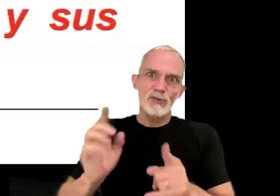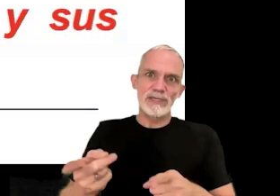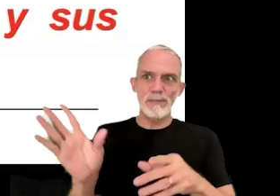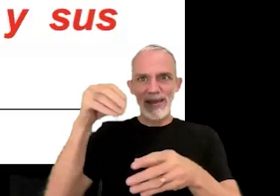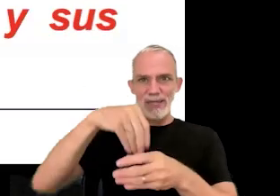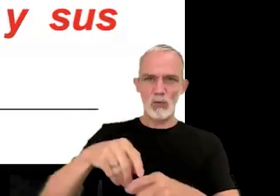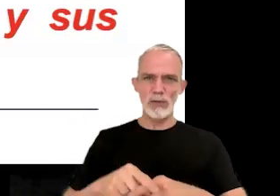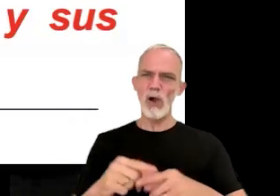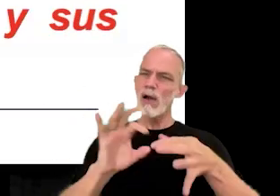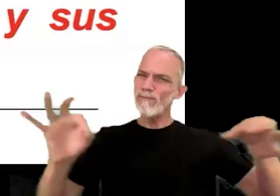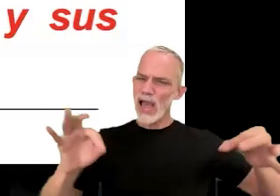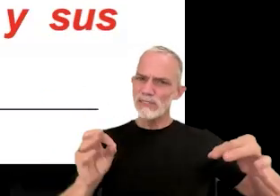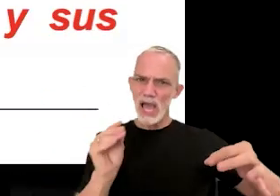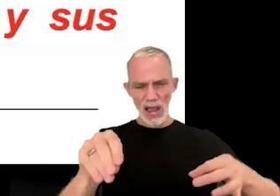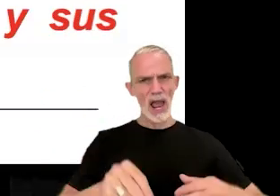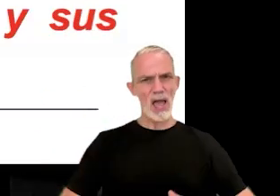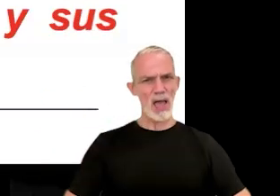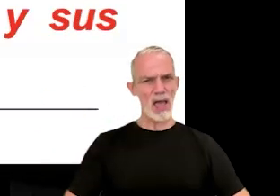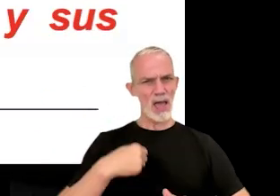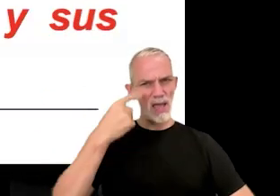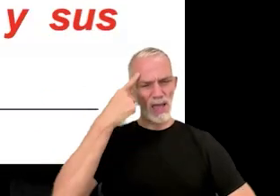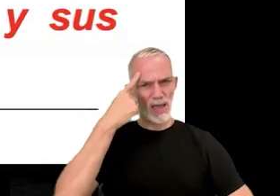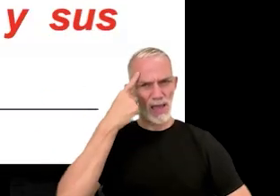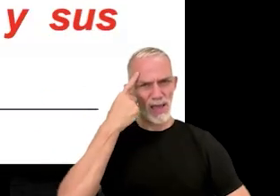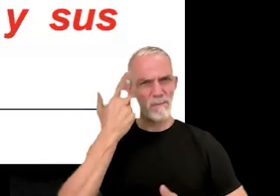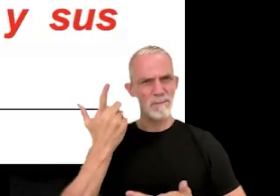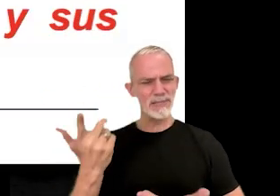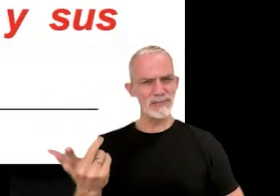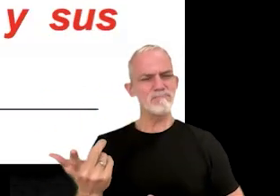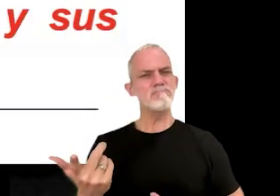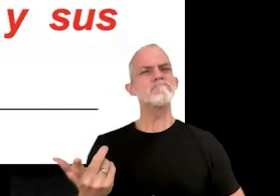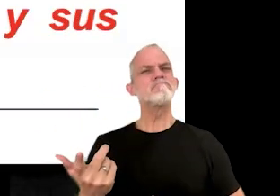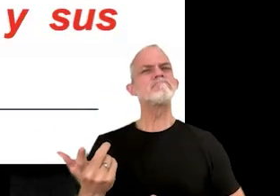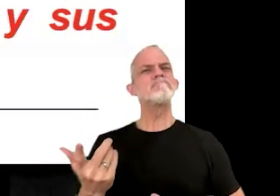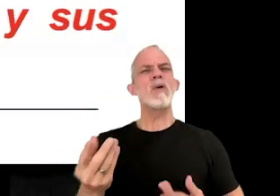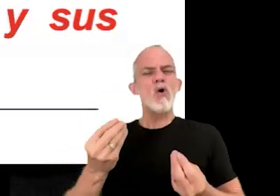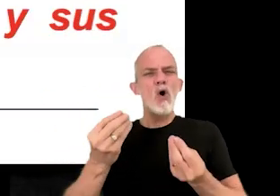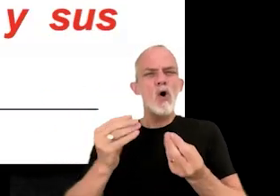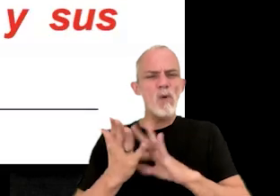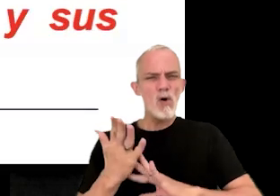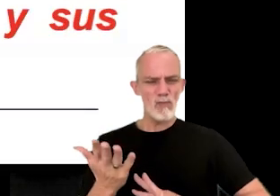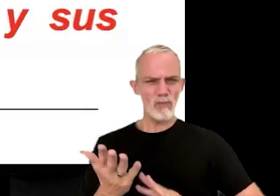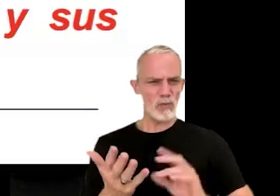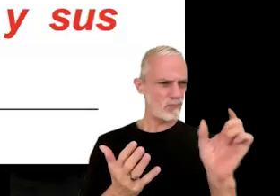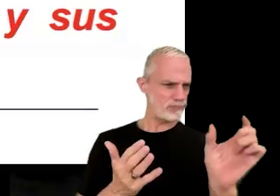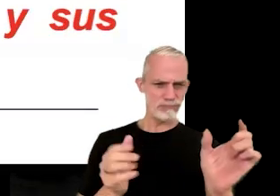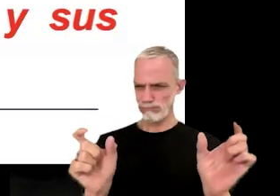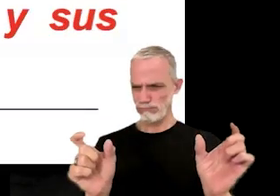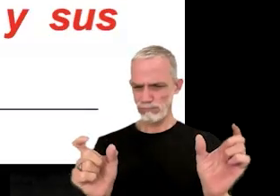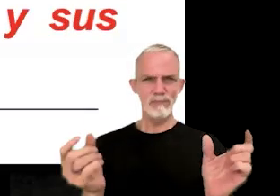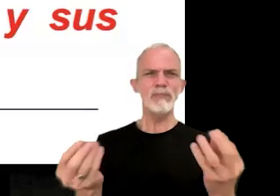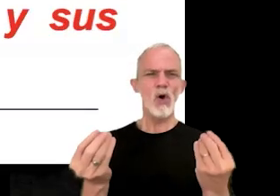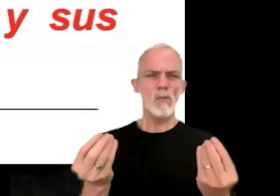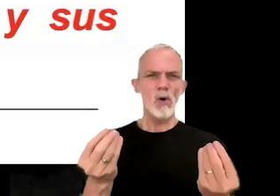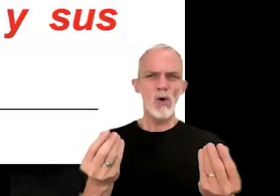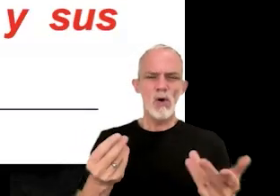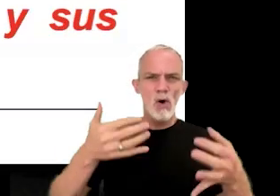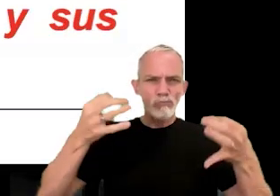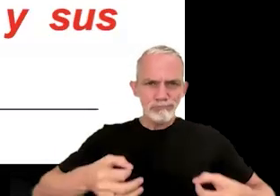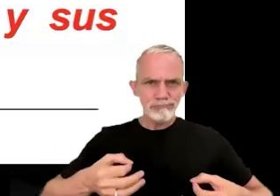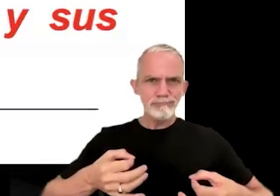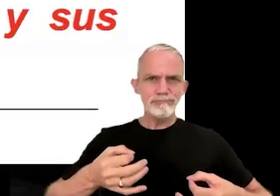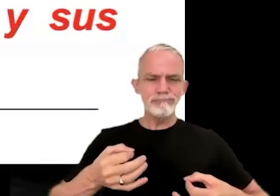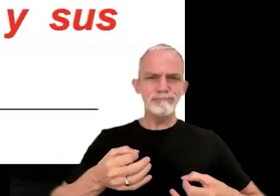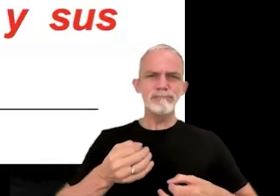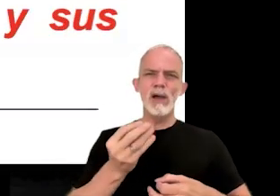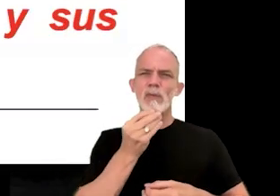redacción, empezamos a preguntarnos cómo es que se efectiviza realmente este